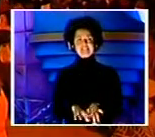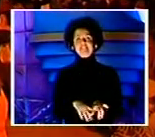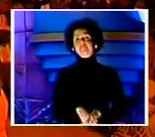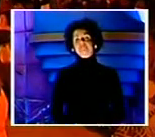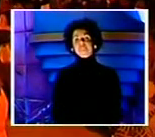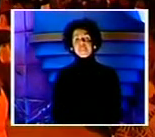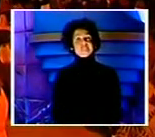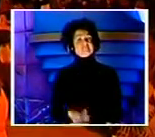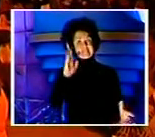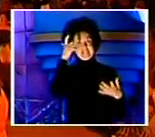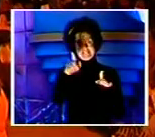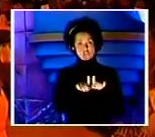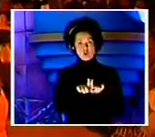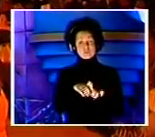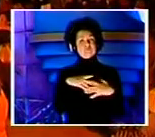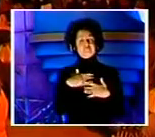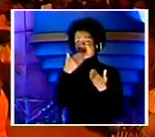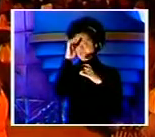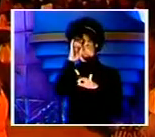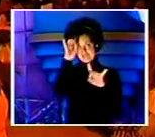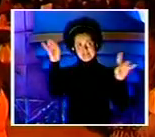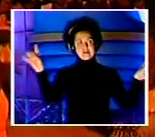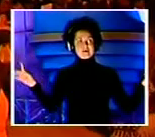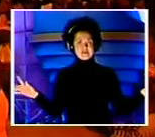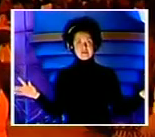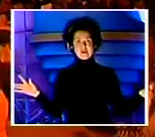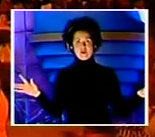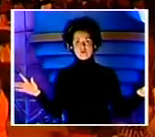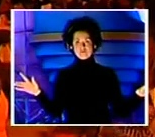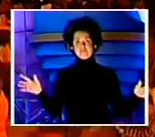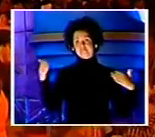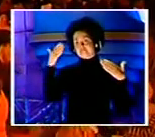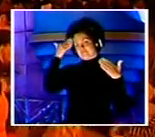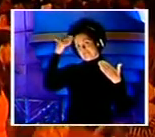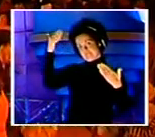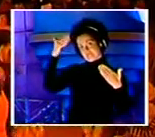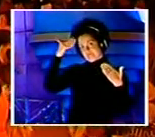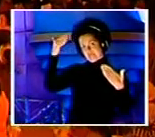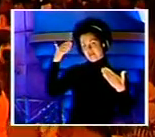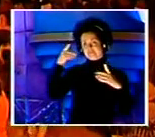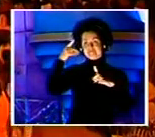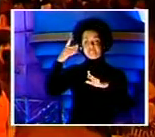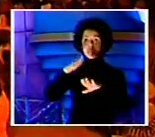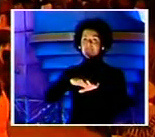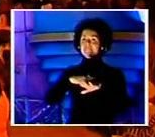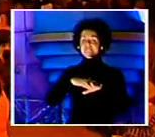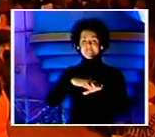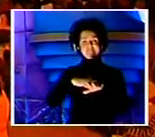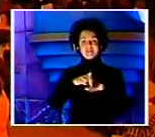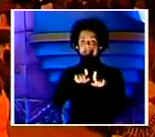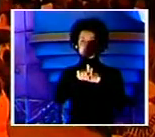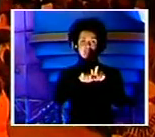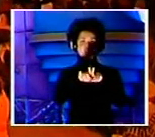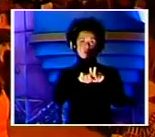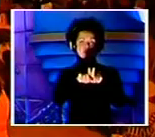de la canción. Por supuesto, con todo nuestro cariño, la actuación para las triquiconas, por su segundo premio, bien merecidísimo. Gracias. Ahí, un